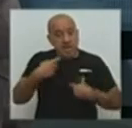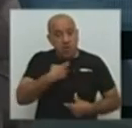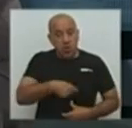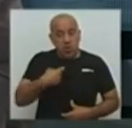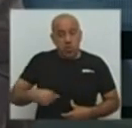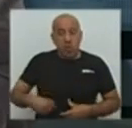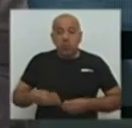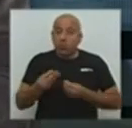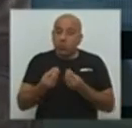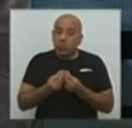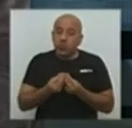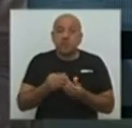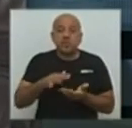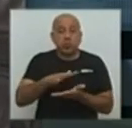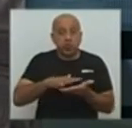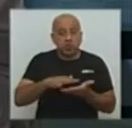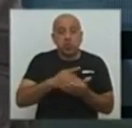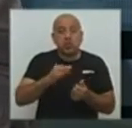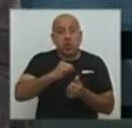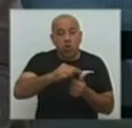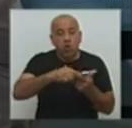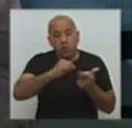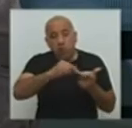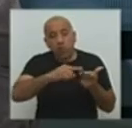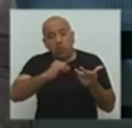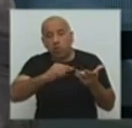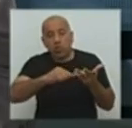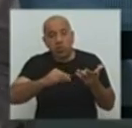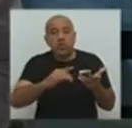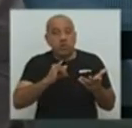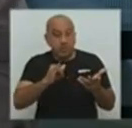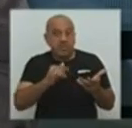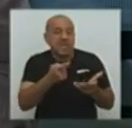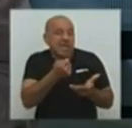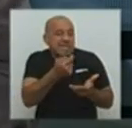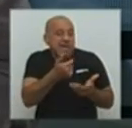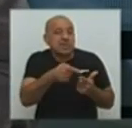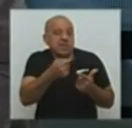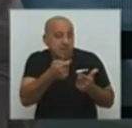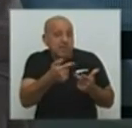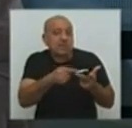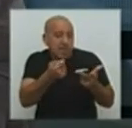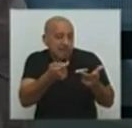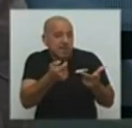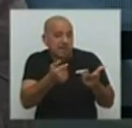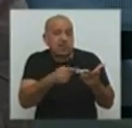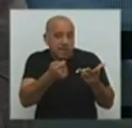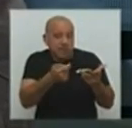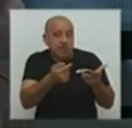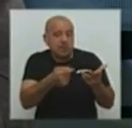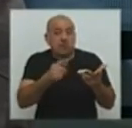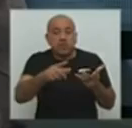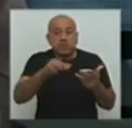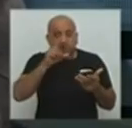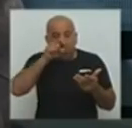por lo menos tres o cuatro situaciones de gol a favor de peñarol algunas de ellas de forman que no las definió bien y que se perdió la oportunidad de tomar ventaja